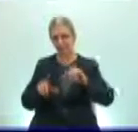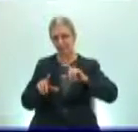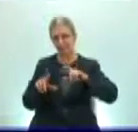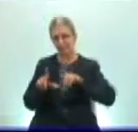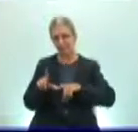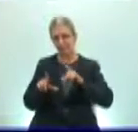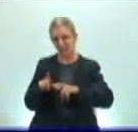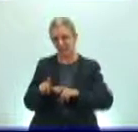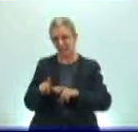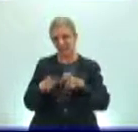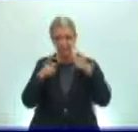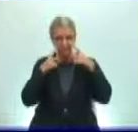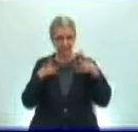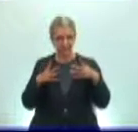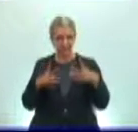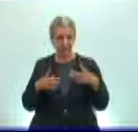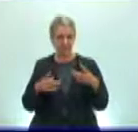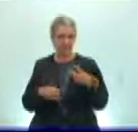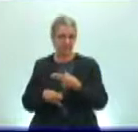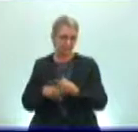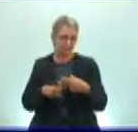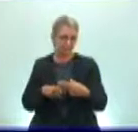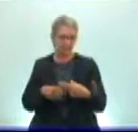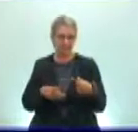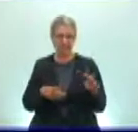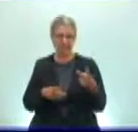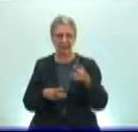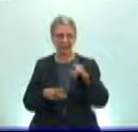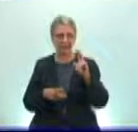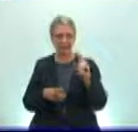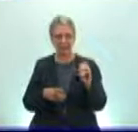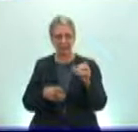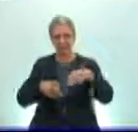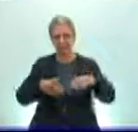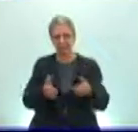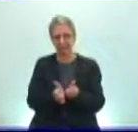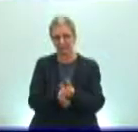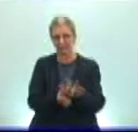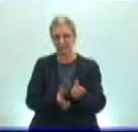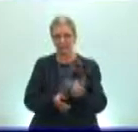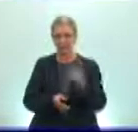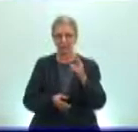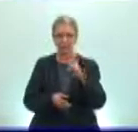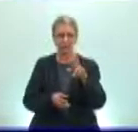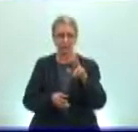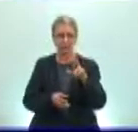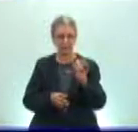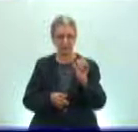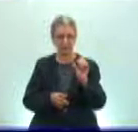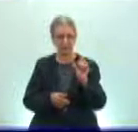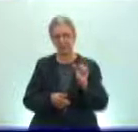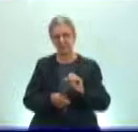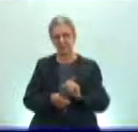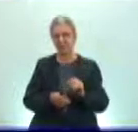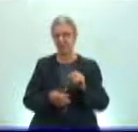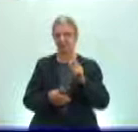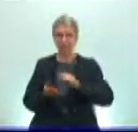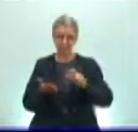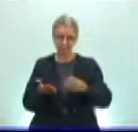20 Congreso del Partido Comunista de la Unión Soviética. Les damos unos segundos para que puedan tomar nota en sus